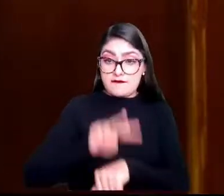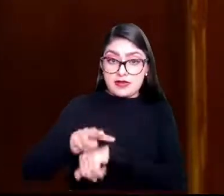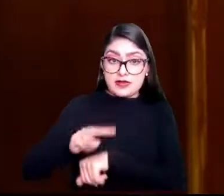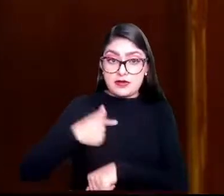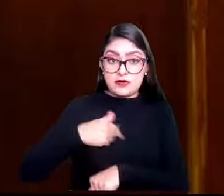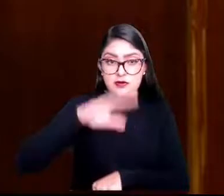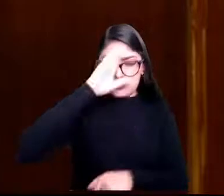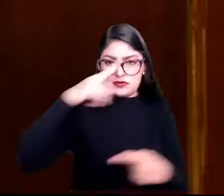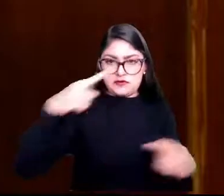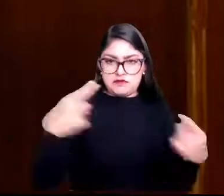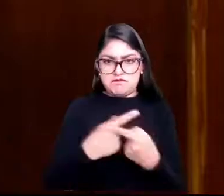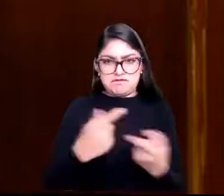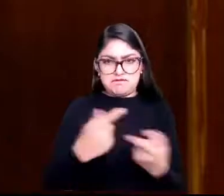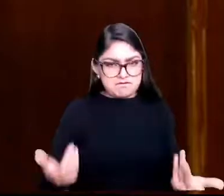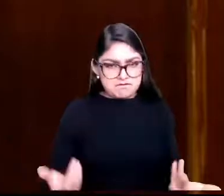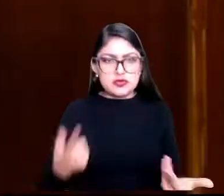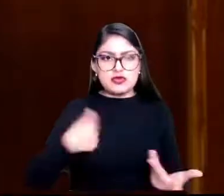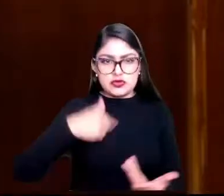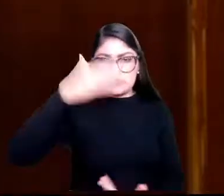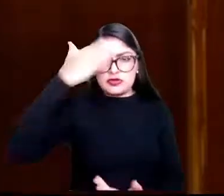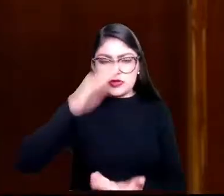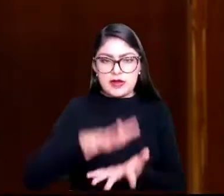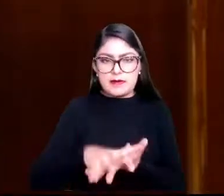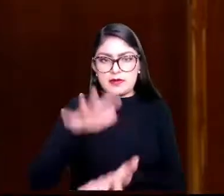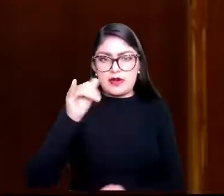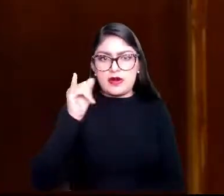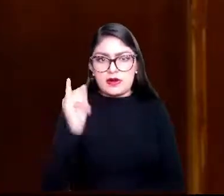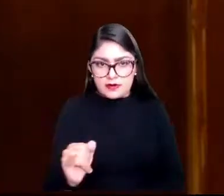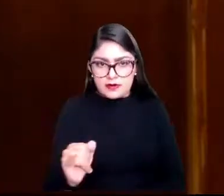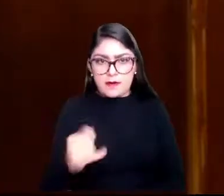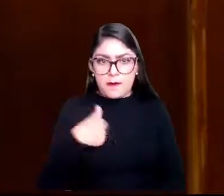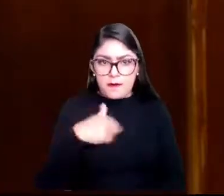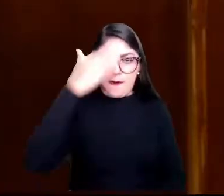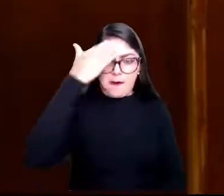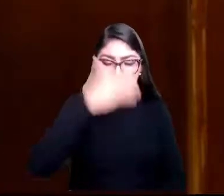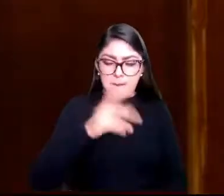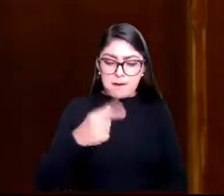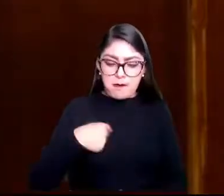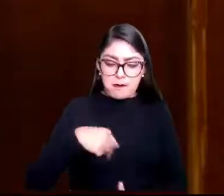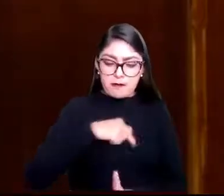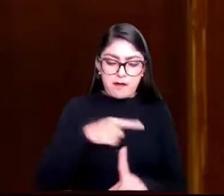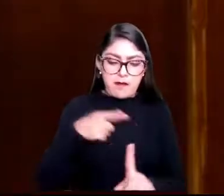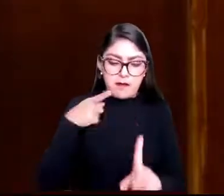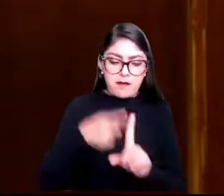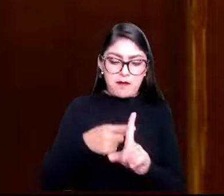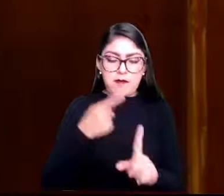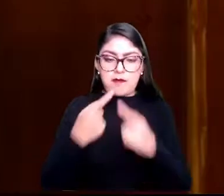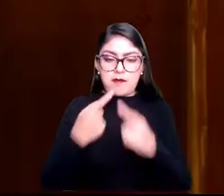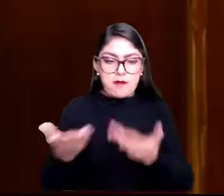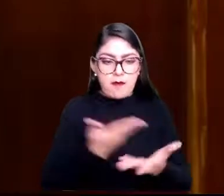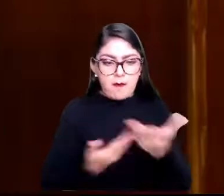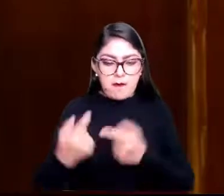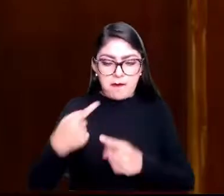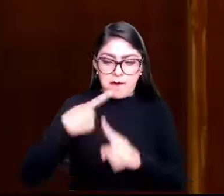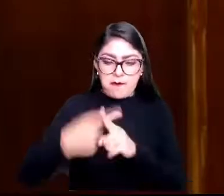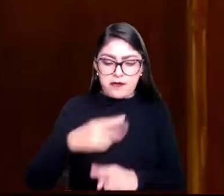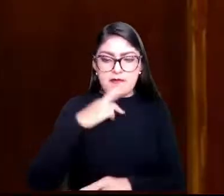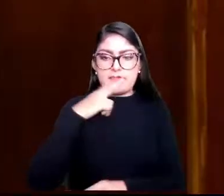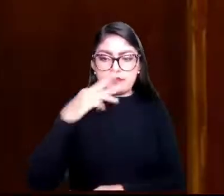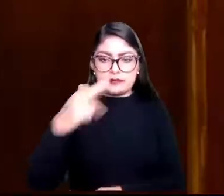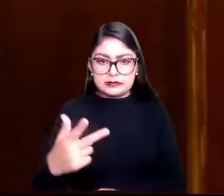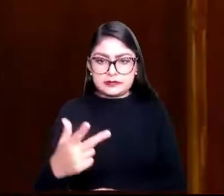construyen, así es la democracia, pero en el ánimo de generar un mejor debate, en el ánimo de generar una mayor herramientas de transparencia y